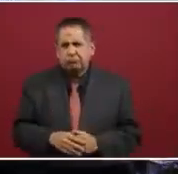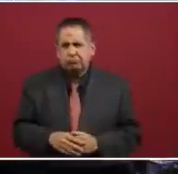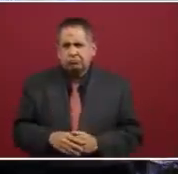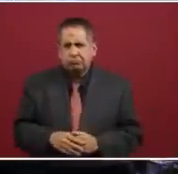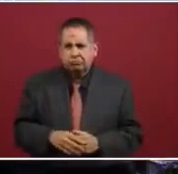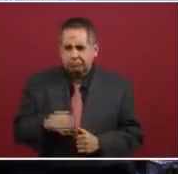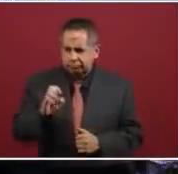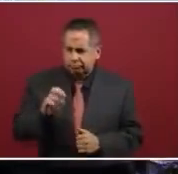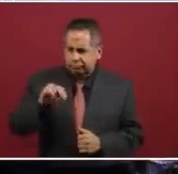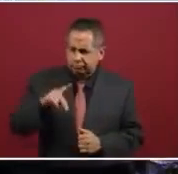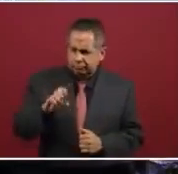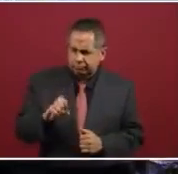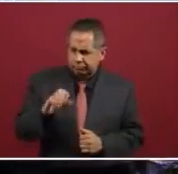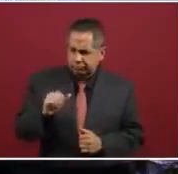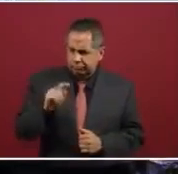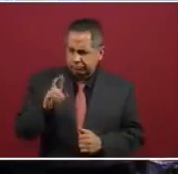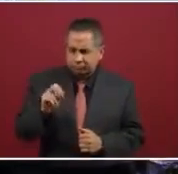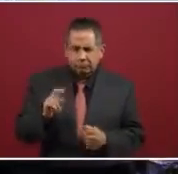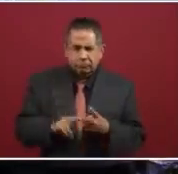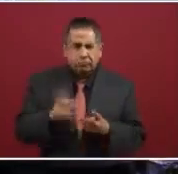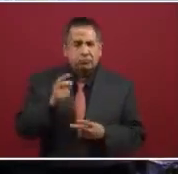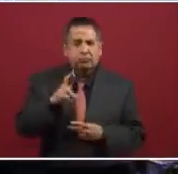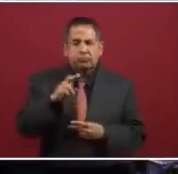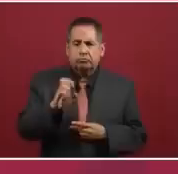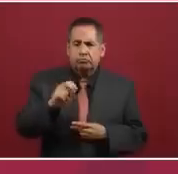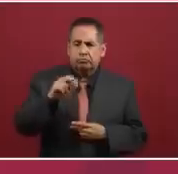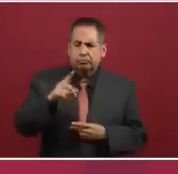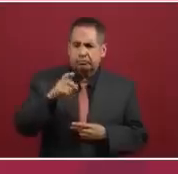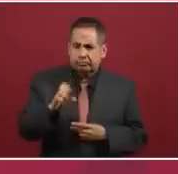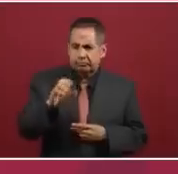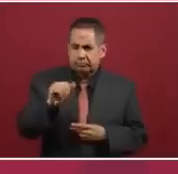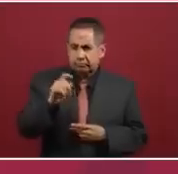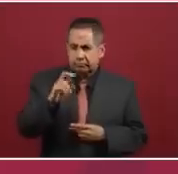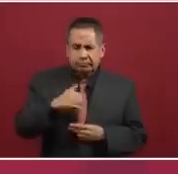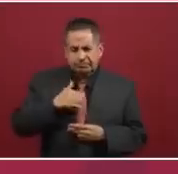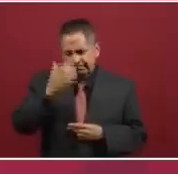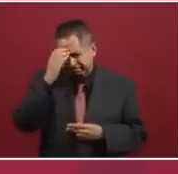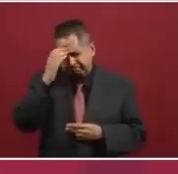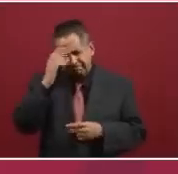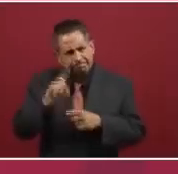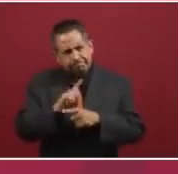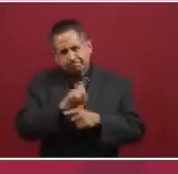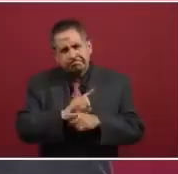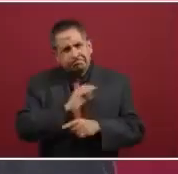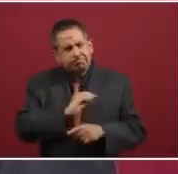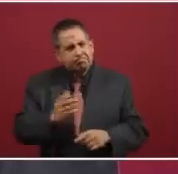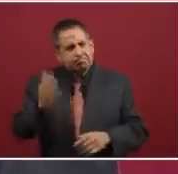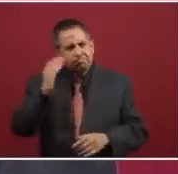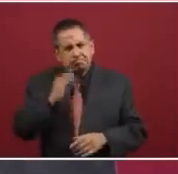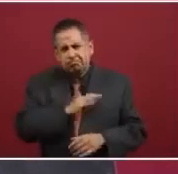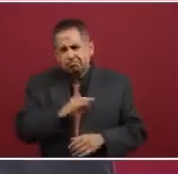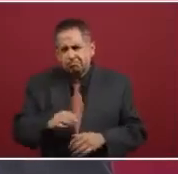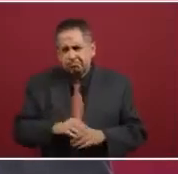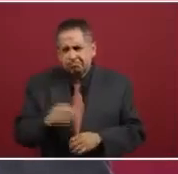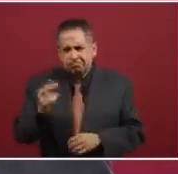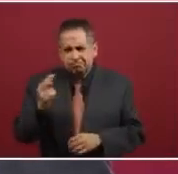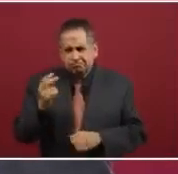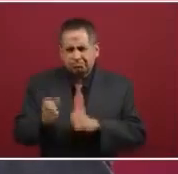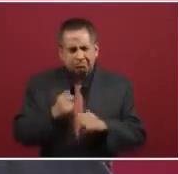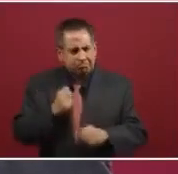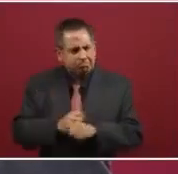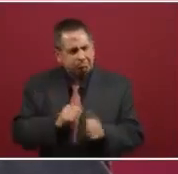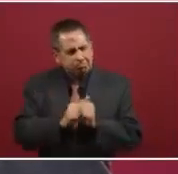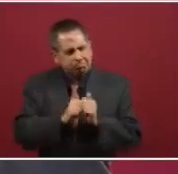Enrique Calderón, el doctor Enrique Calderón Alzate, lo conozco desde hace como 25